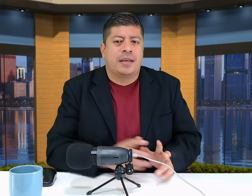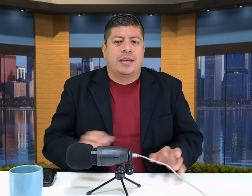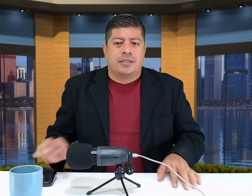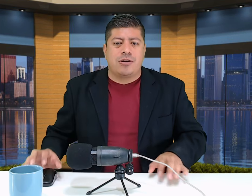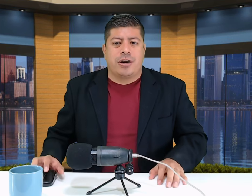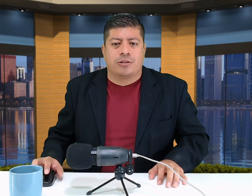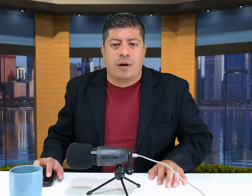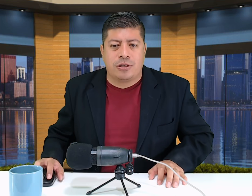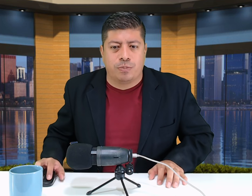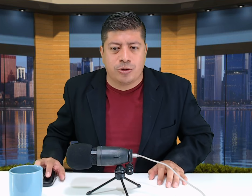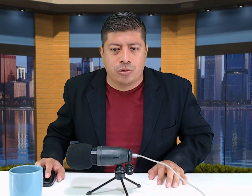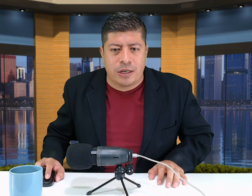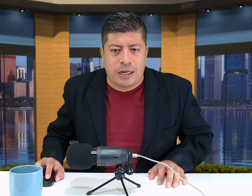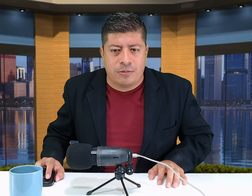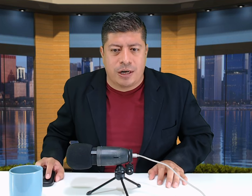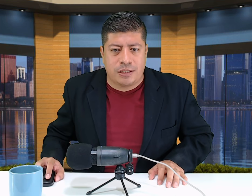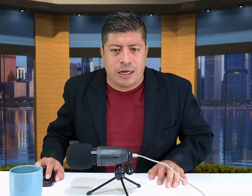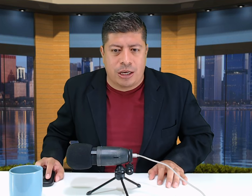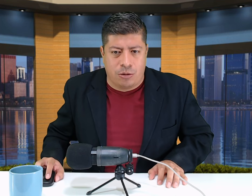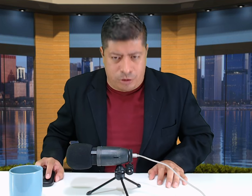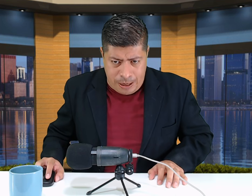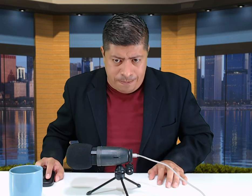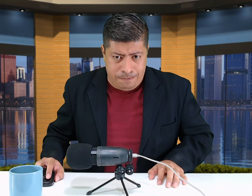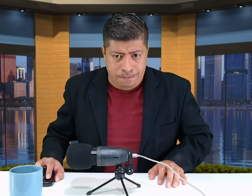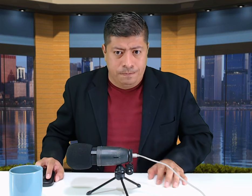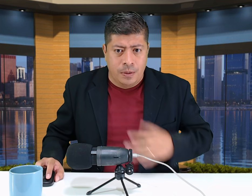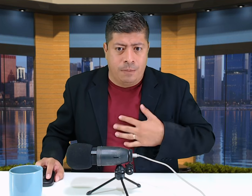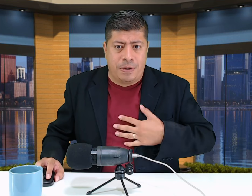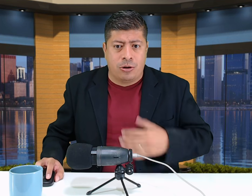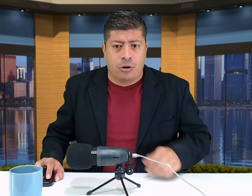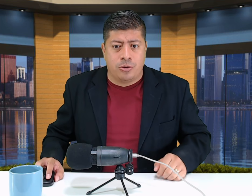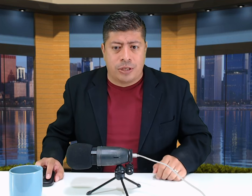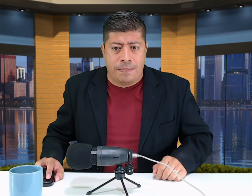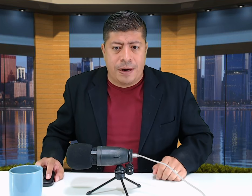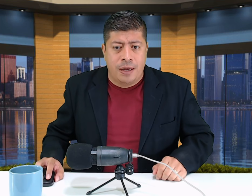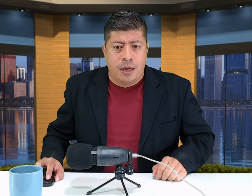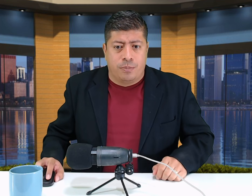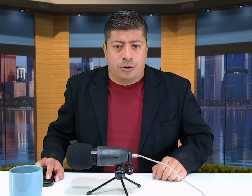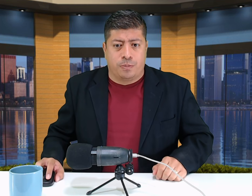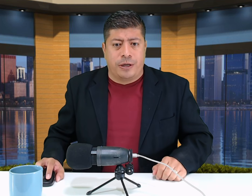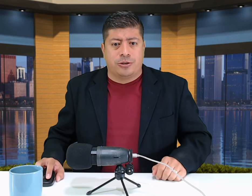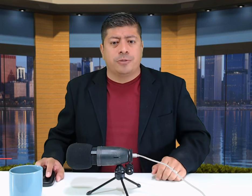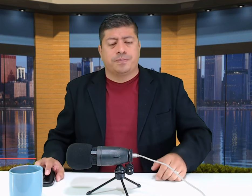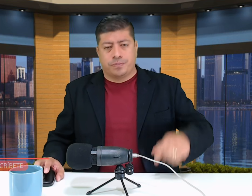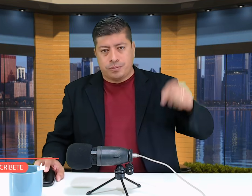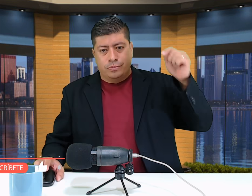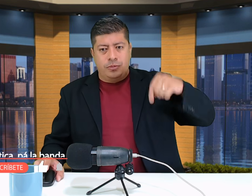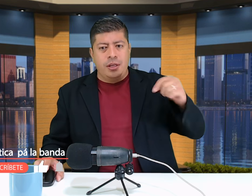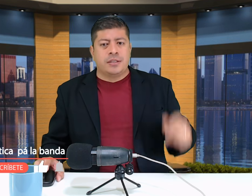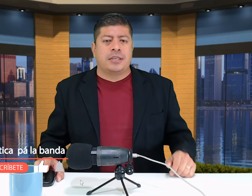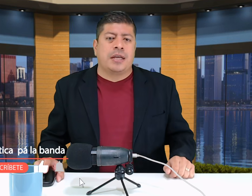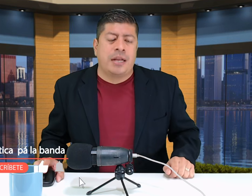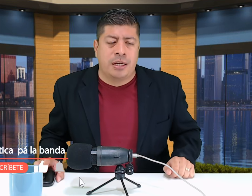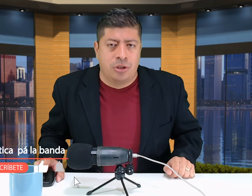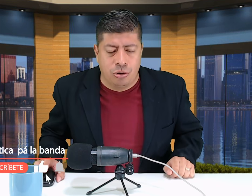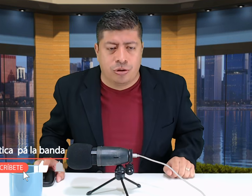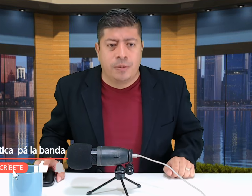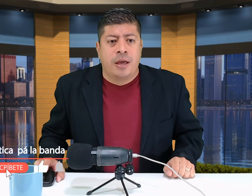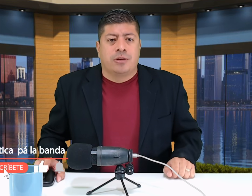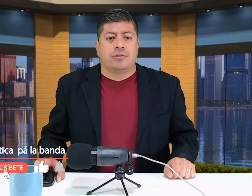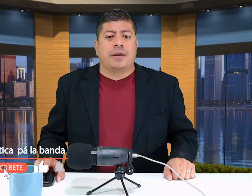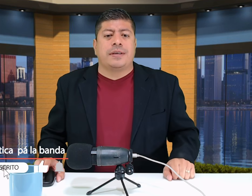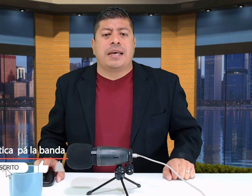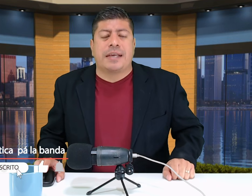competen? Señores, ¿cuál es su postura? Se las voy a agradecer y como siempre, por supuesto, si están en